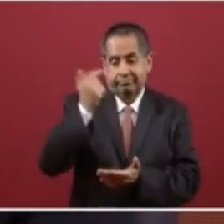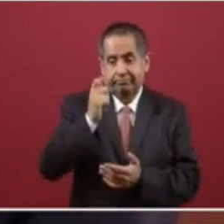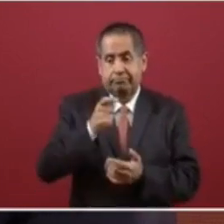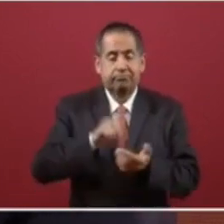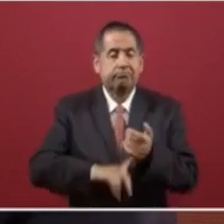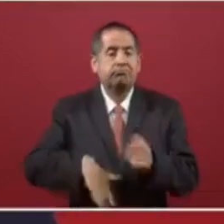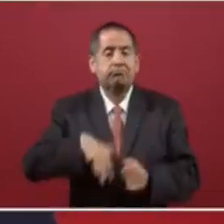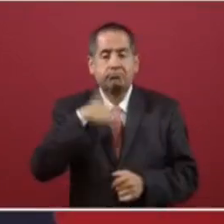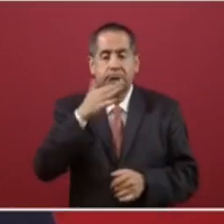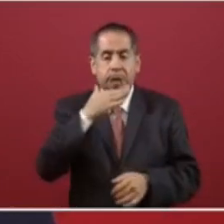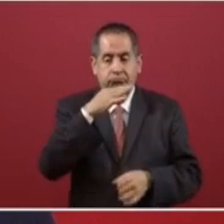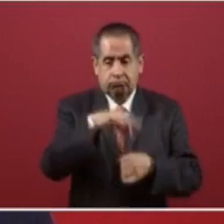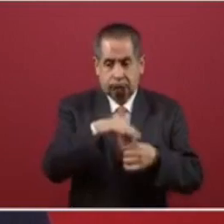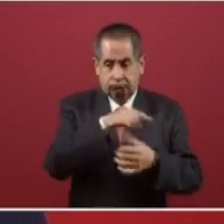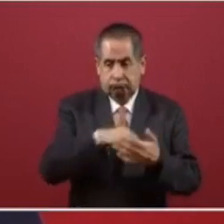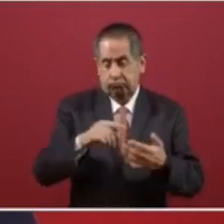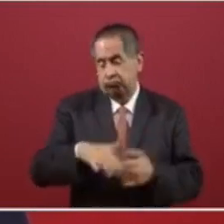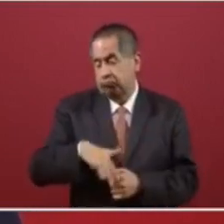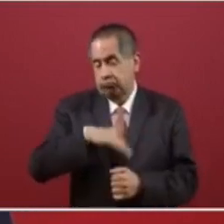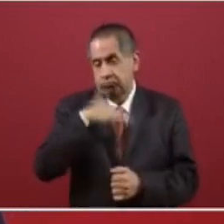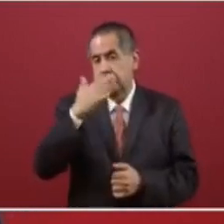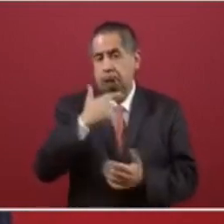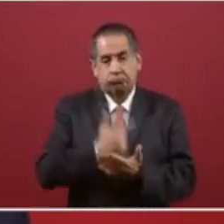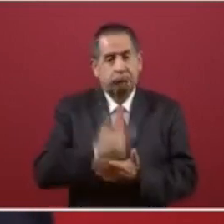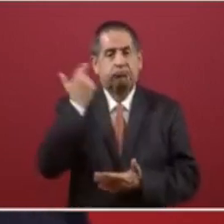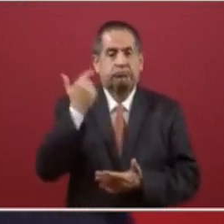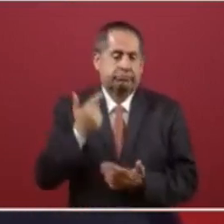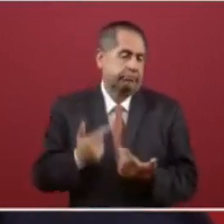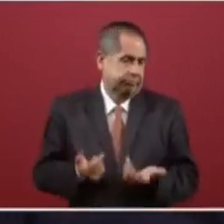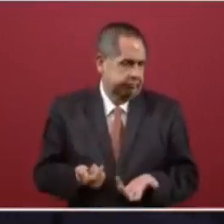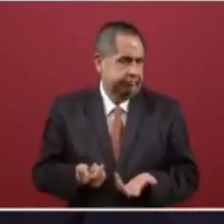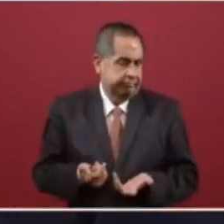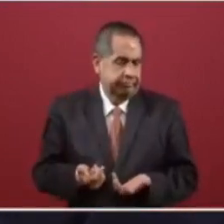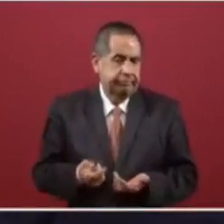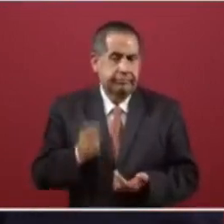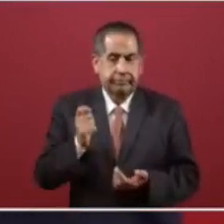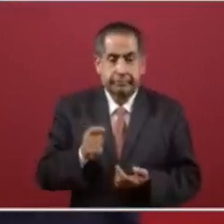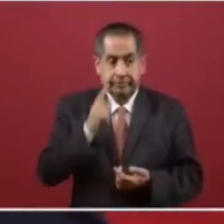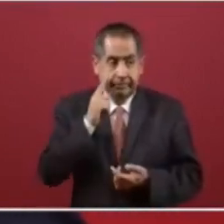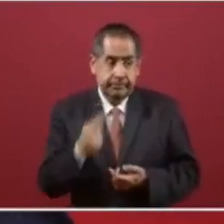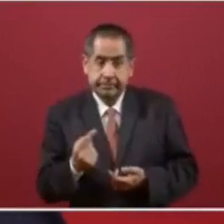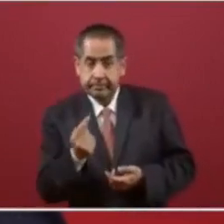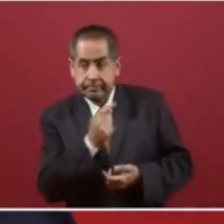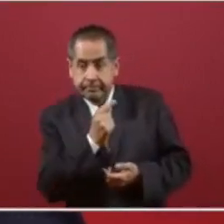fraude electoral, ya implicados